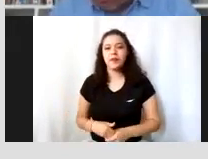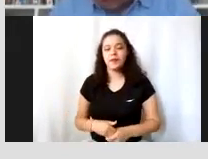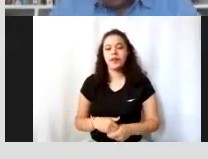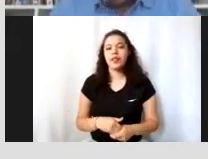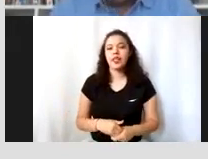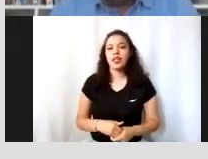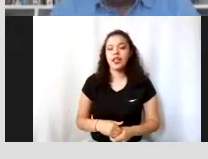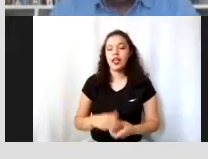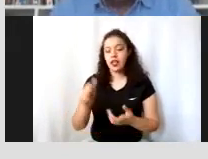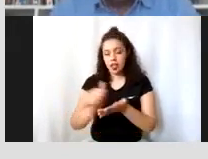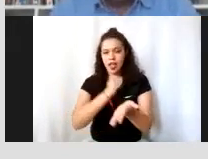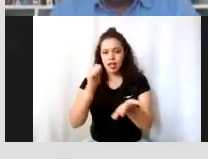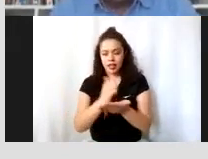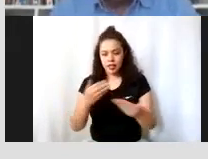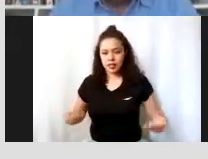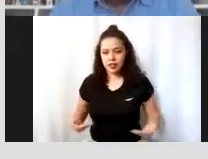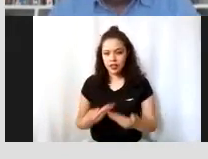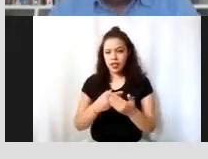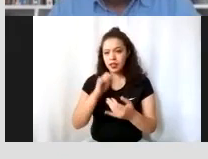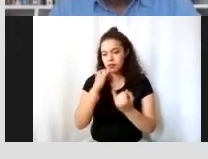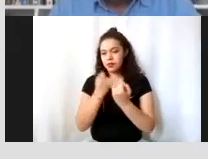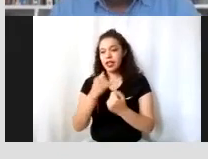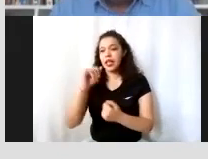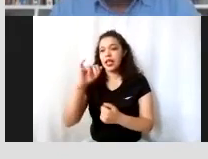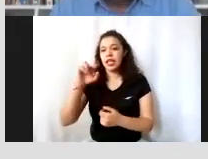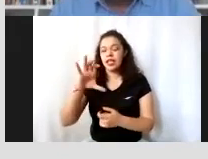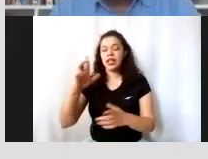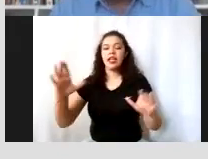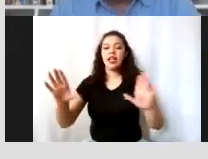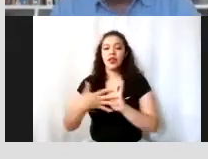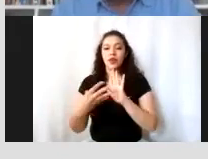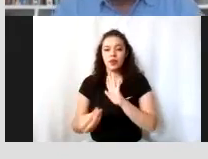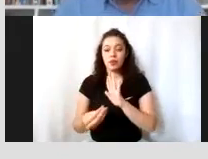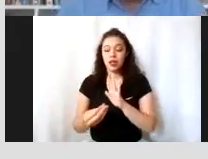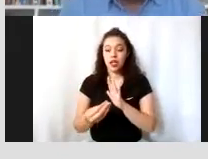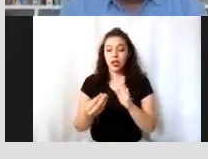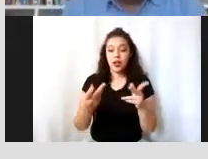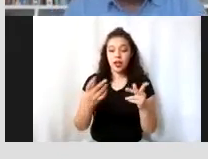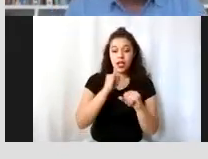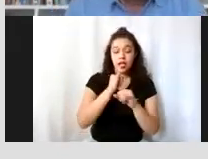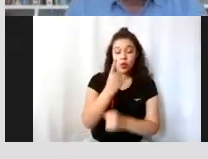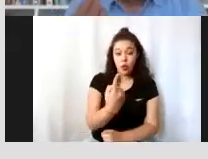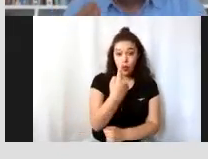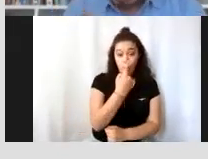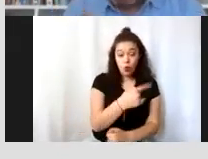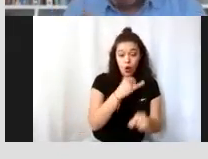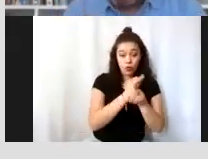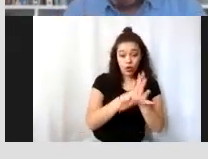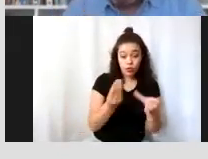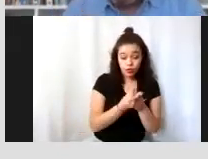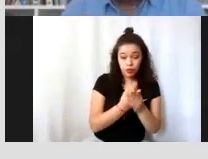al acta de nacimiento y a la copia del INE, que no es un dato personal, sino es un